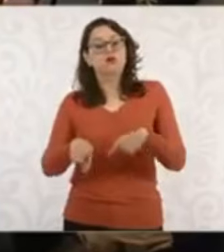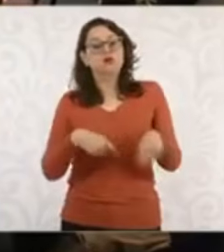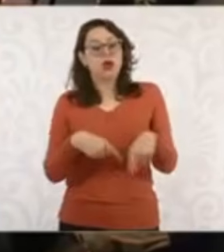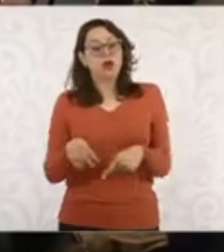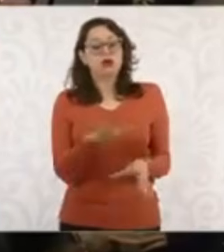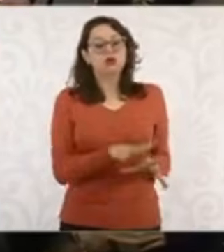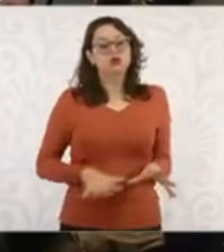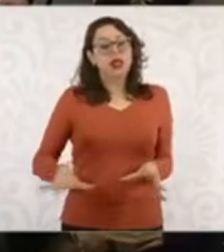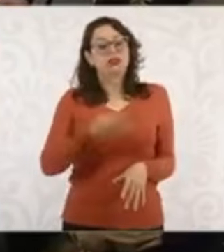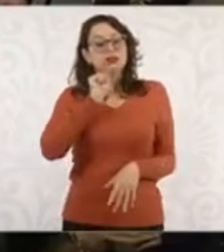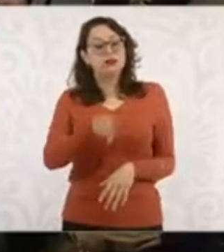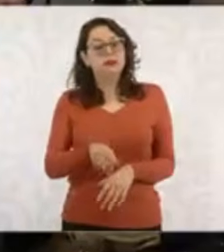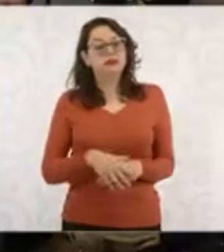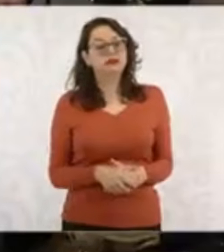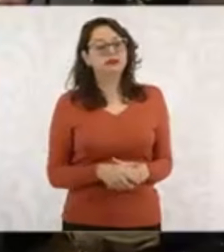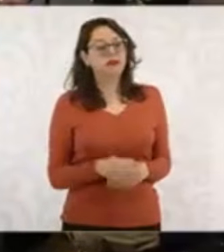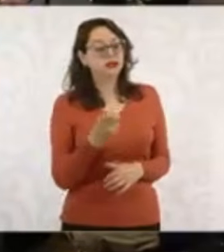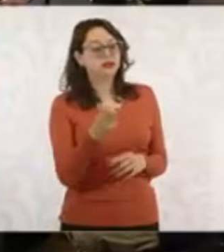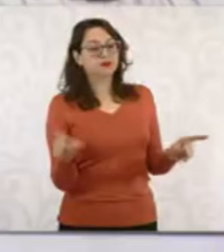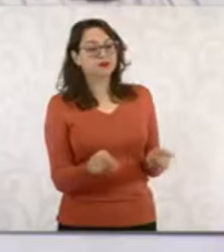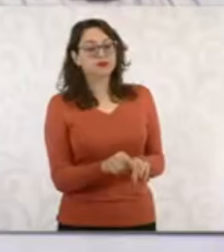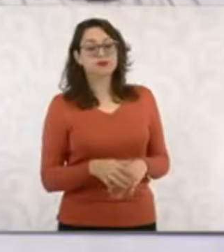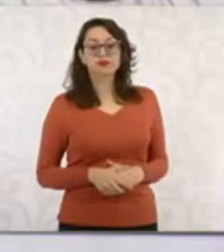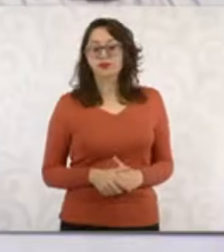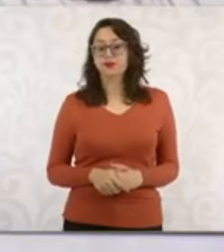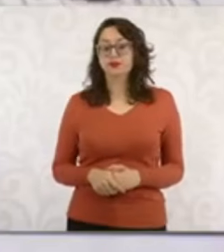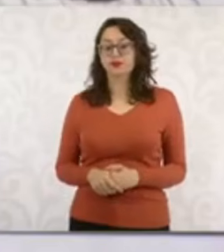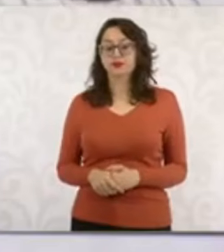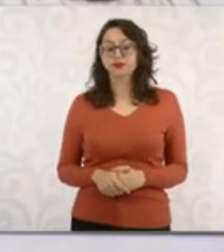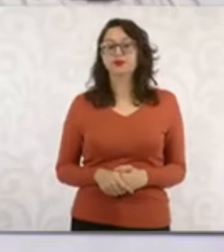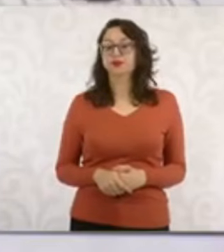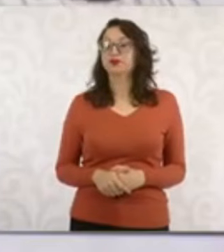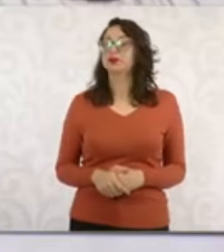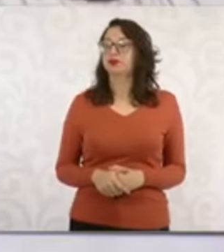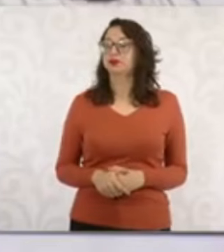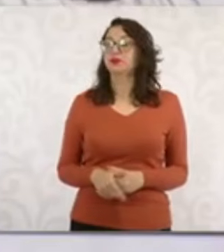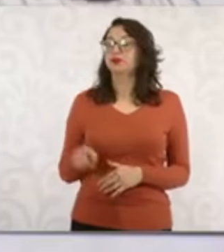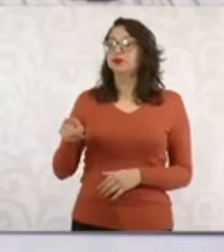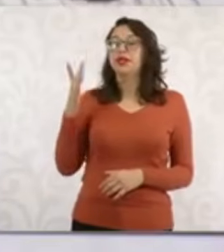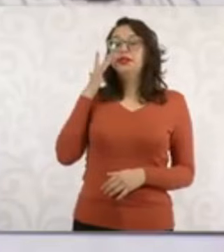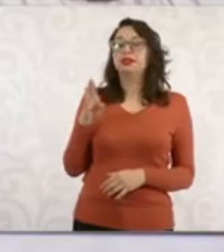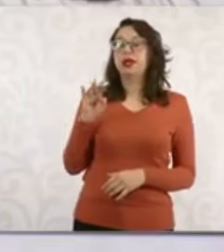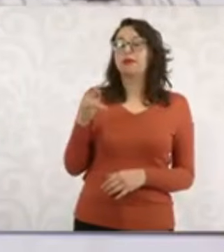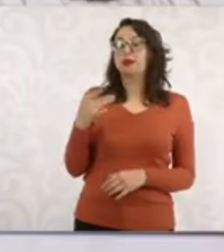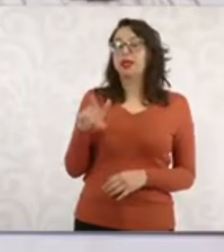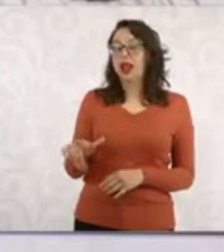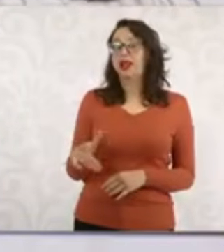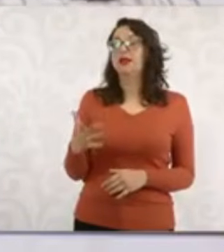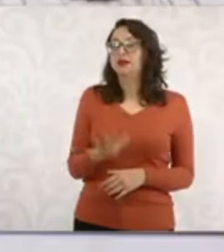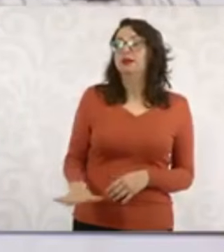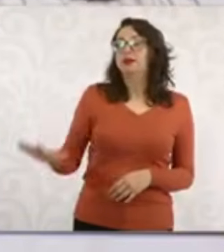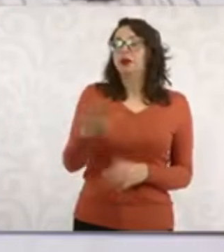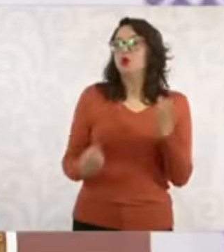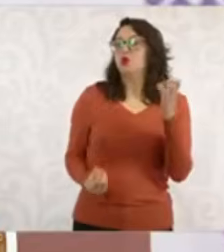fútbol social en México. Es todo, Presidenta. Creamos un nuevo ejido ahí en San Miguel de Allende, entre otras cosas porque